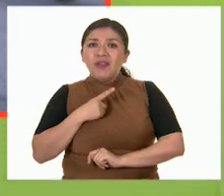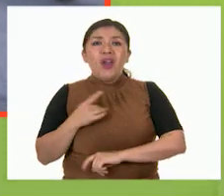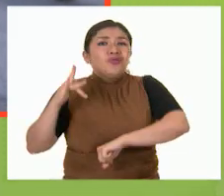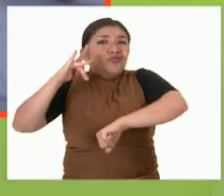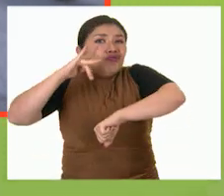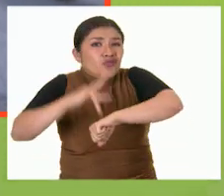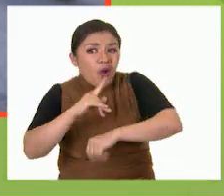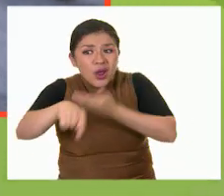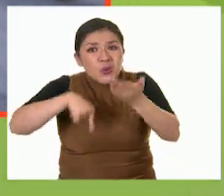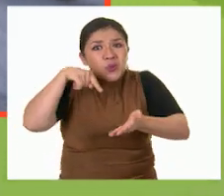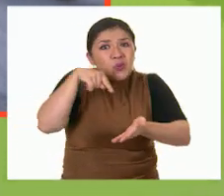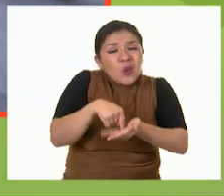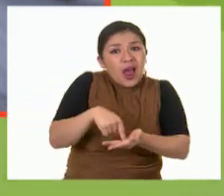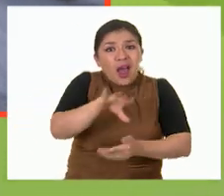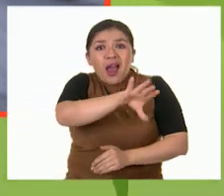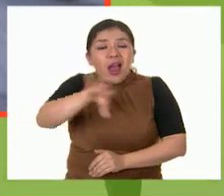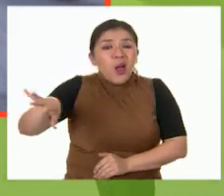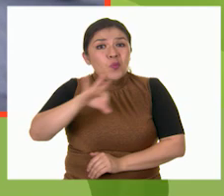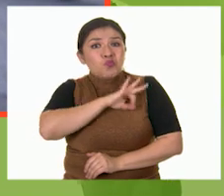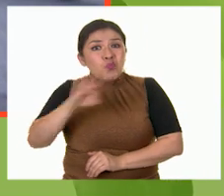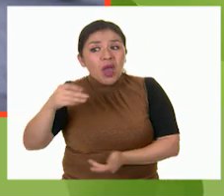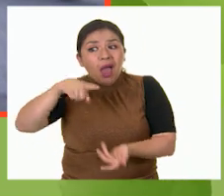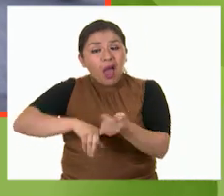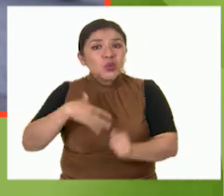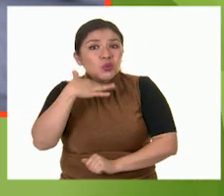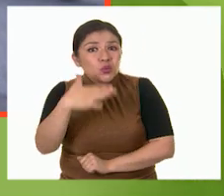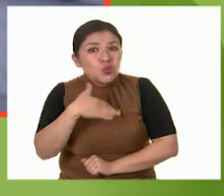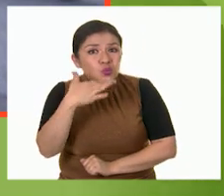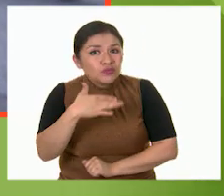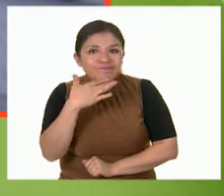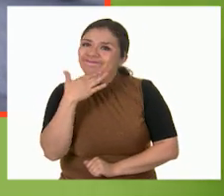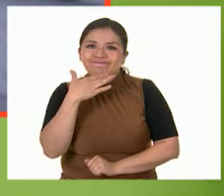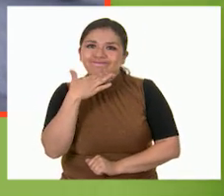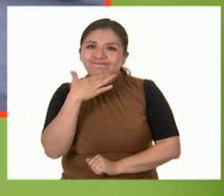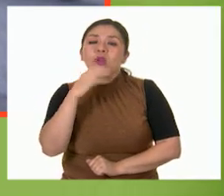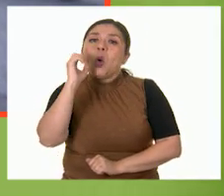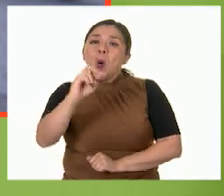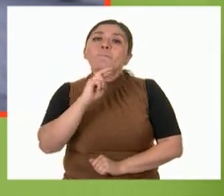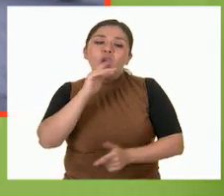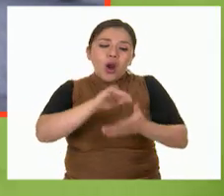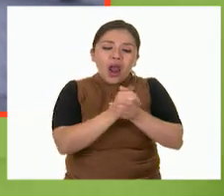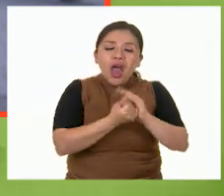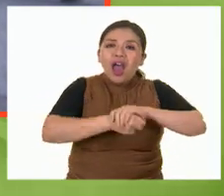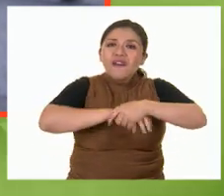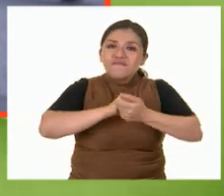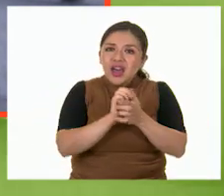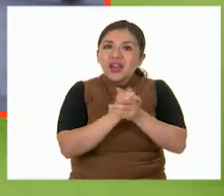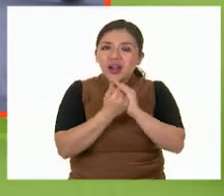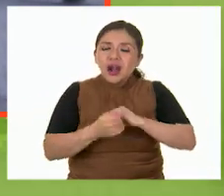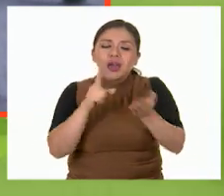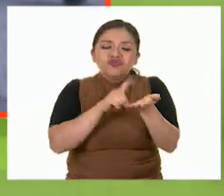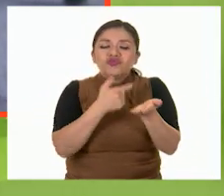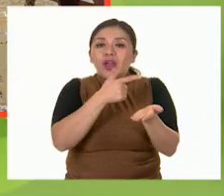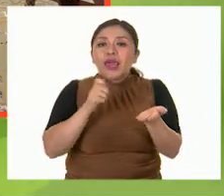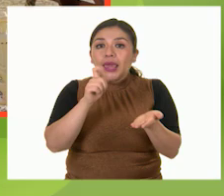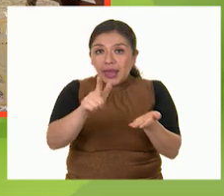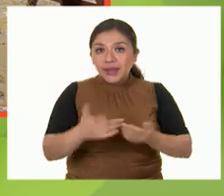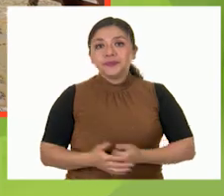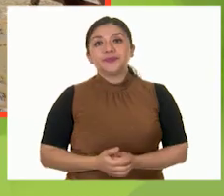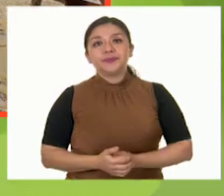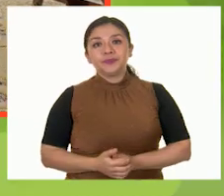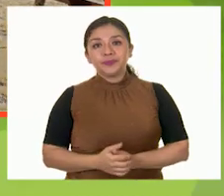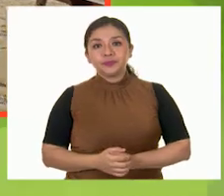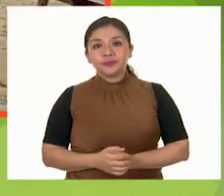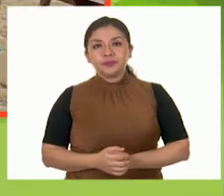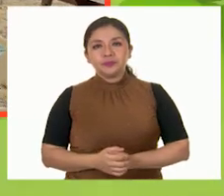tocar lugares que puedan estar sucios y de preferencia lavarnos las manos y ponernos gel.